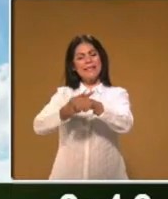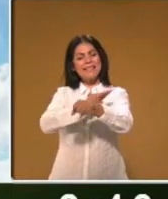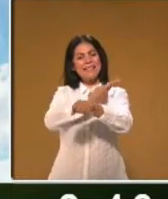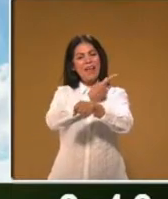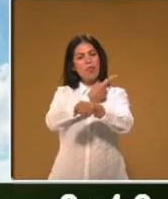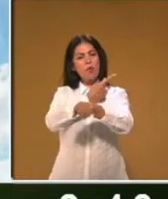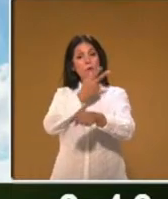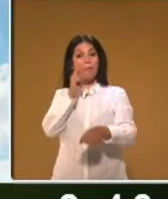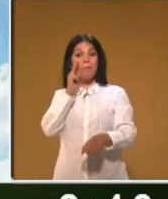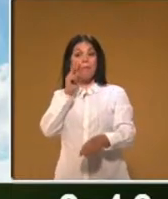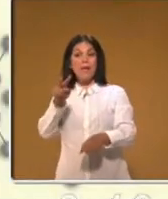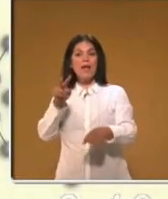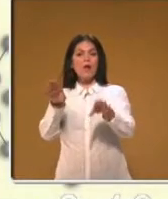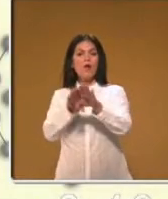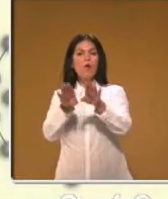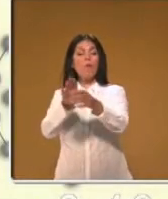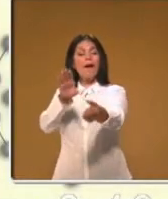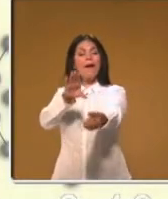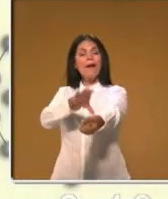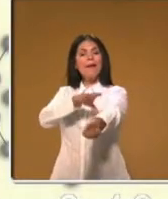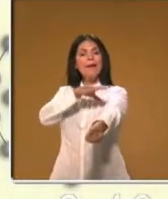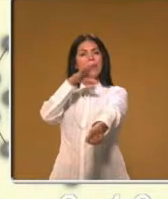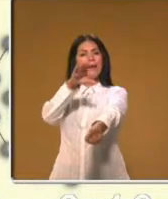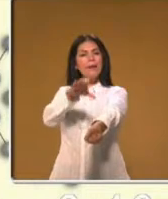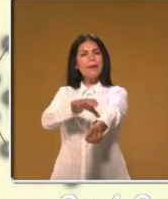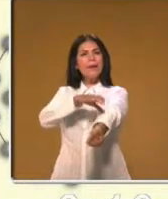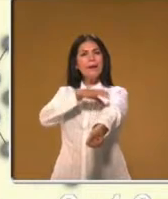ahora vamos a sacar las conclusiones de todos esos